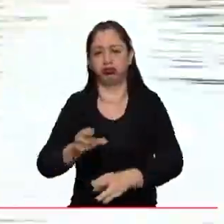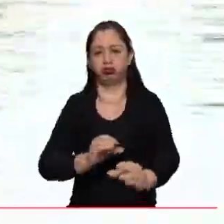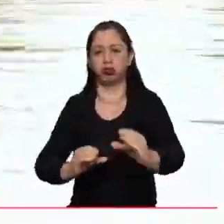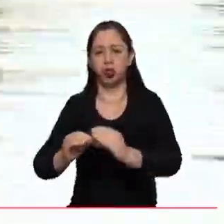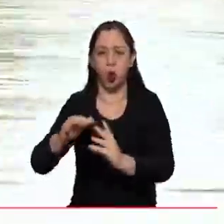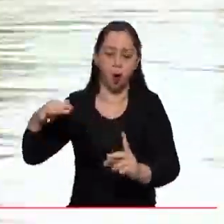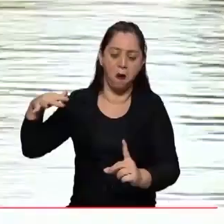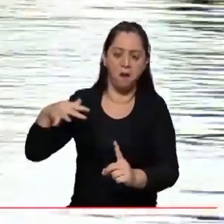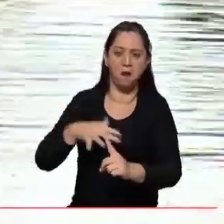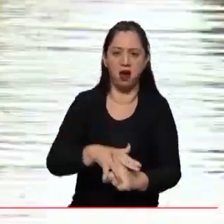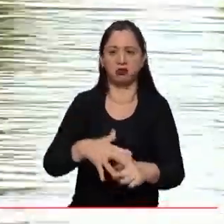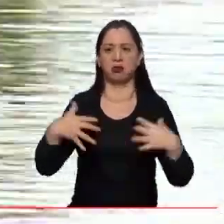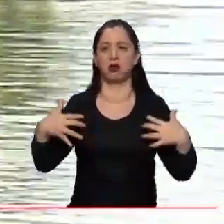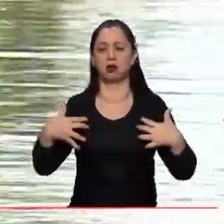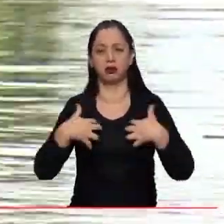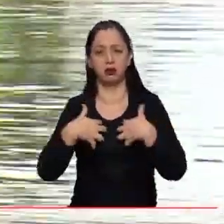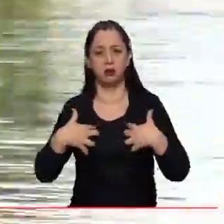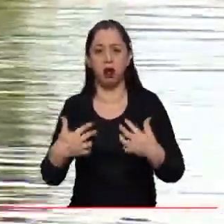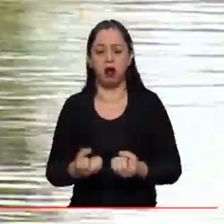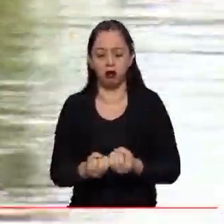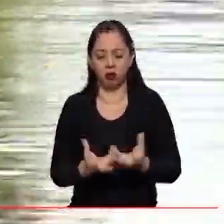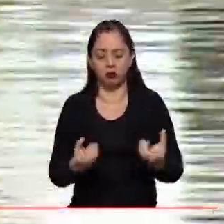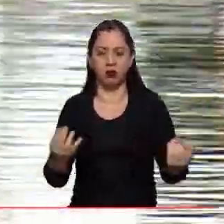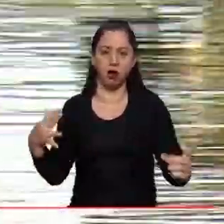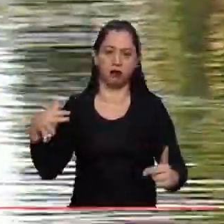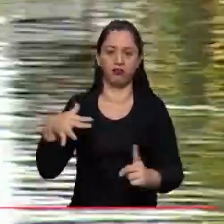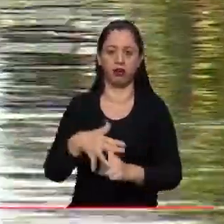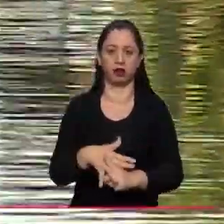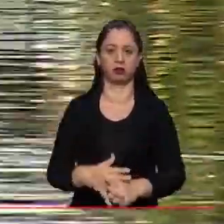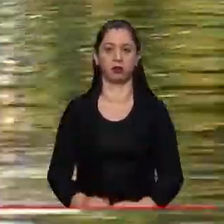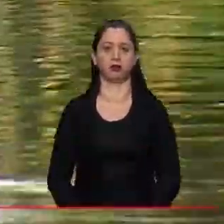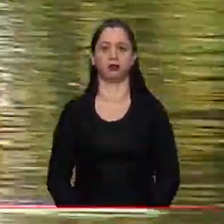mata las especies vegetales y animales que hay aquí.